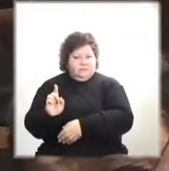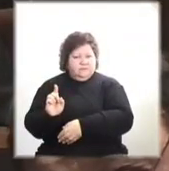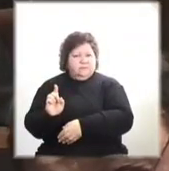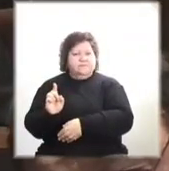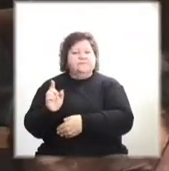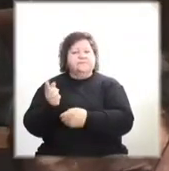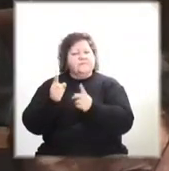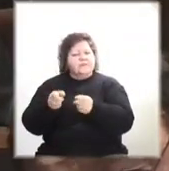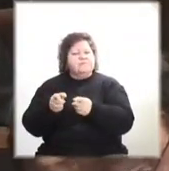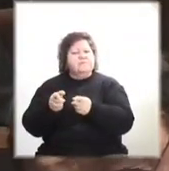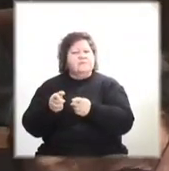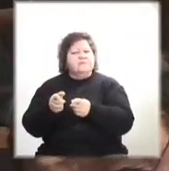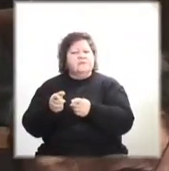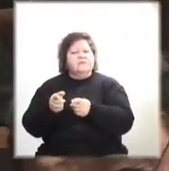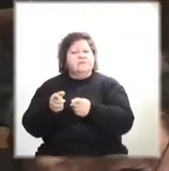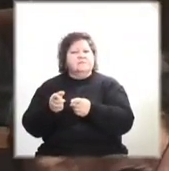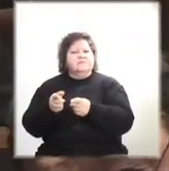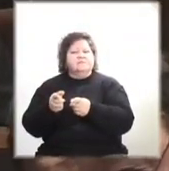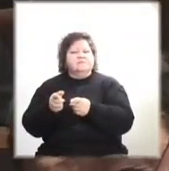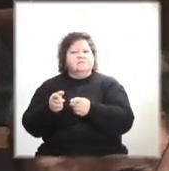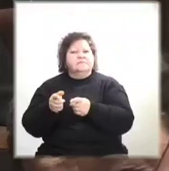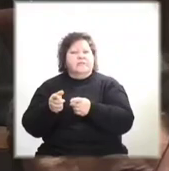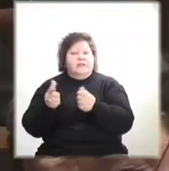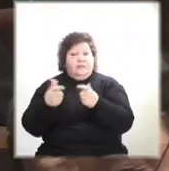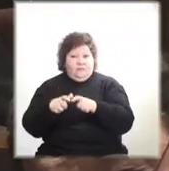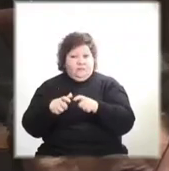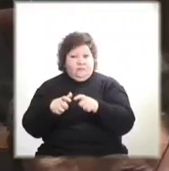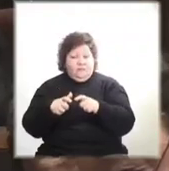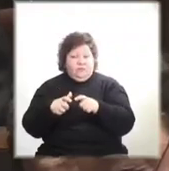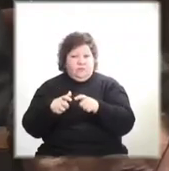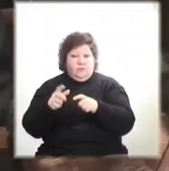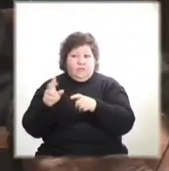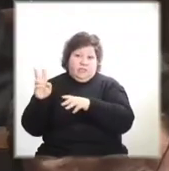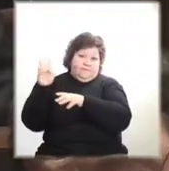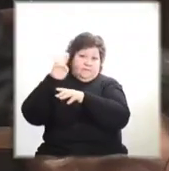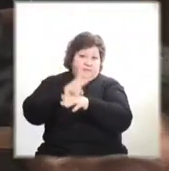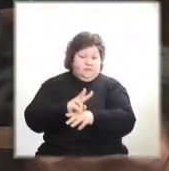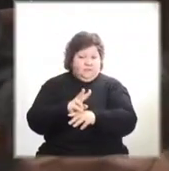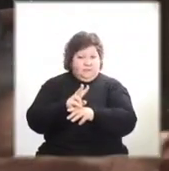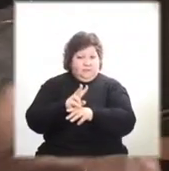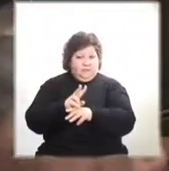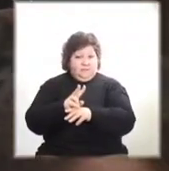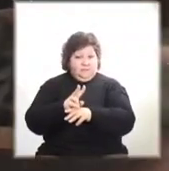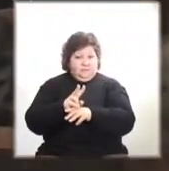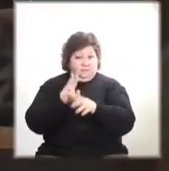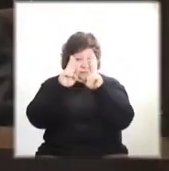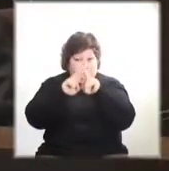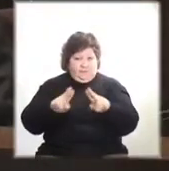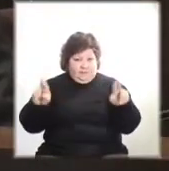También les hice ver a la comisión que nos visitó de las Naciones Unidas